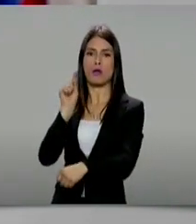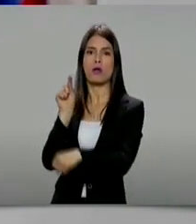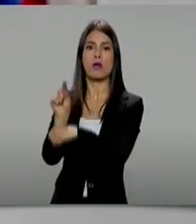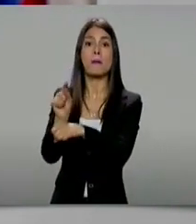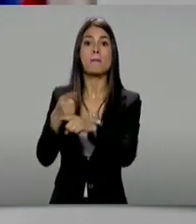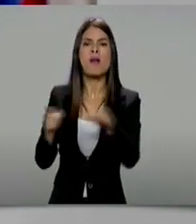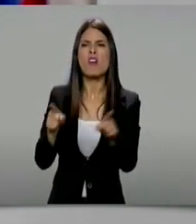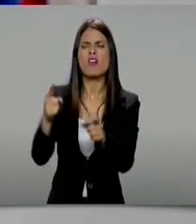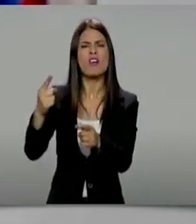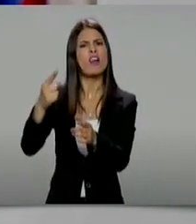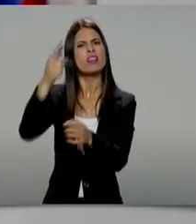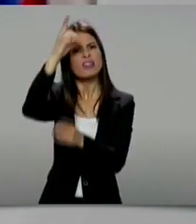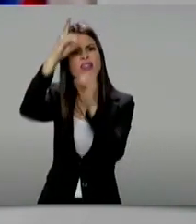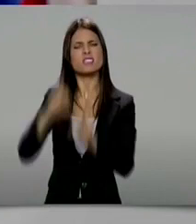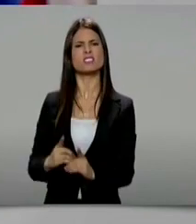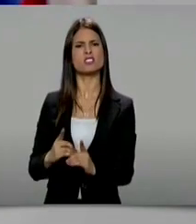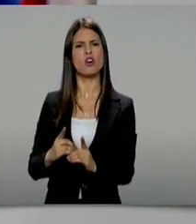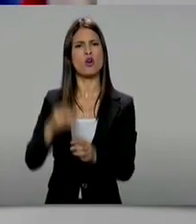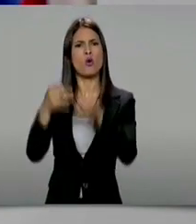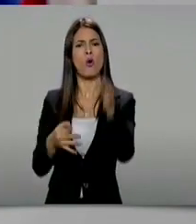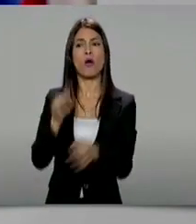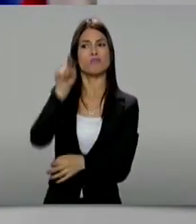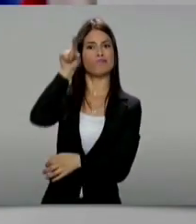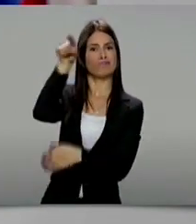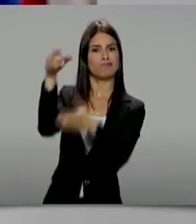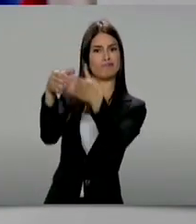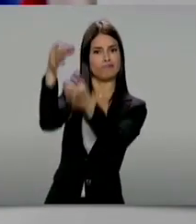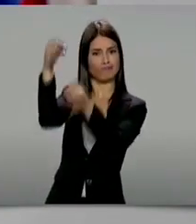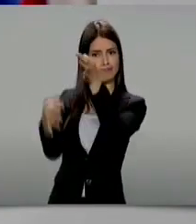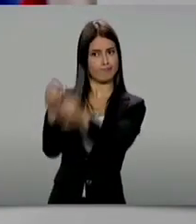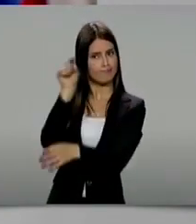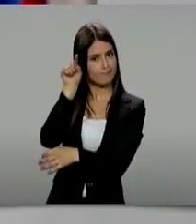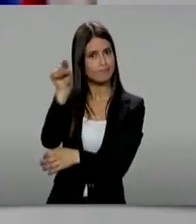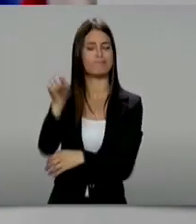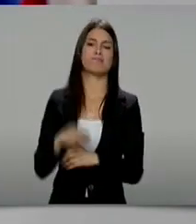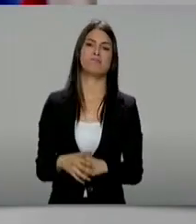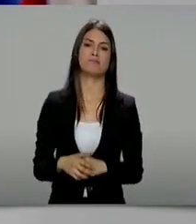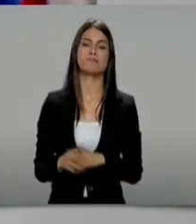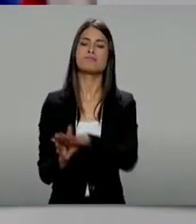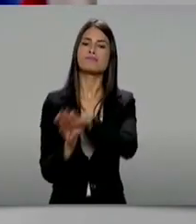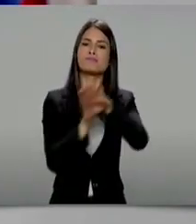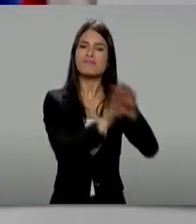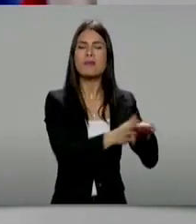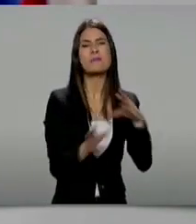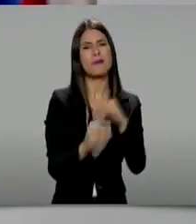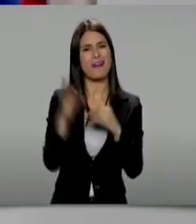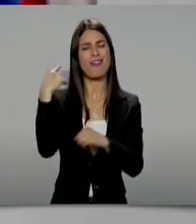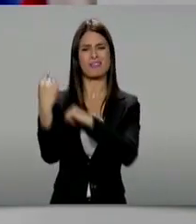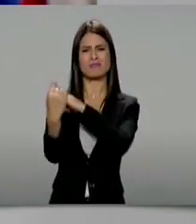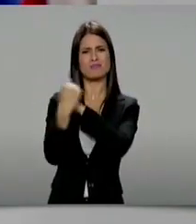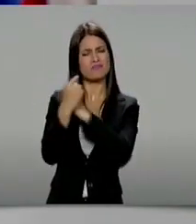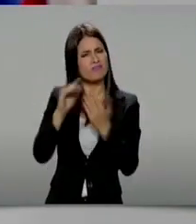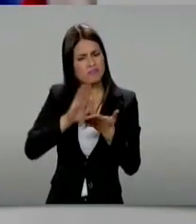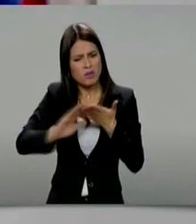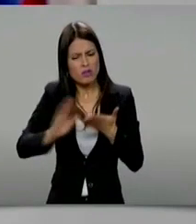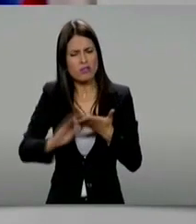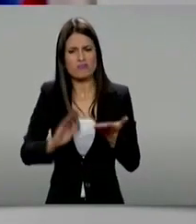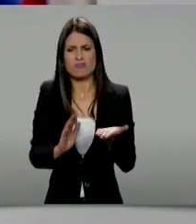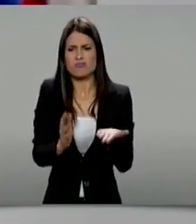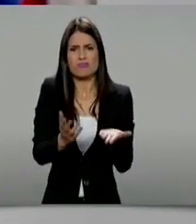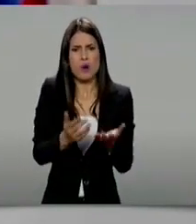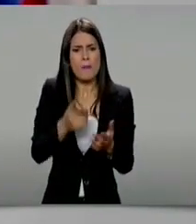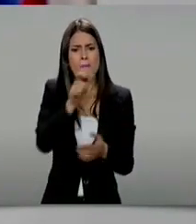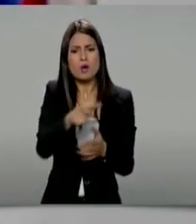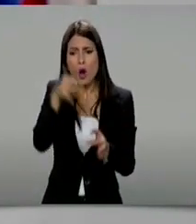no era que no hubiera jueces extranjeros eso también se eliminó todos